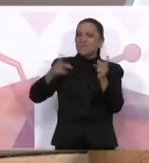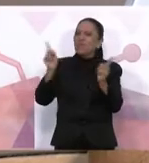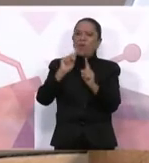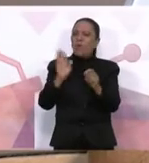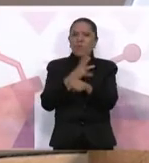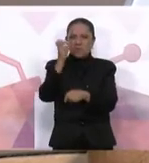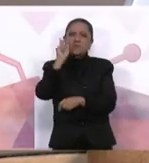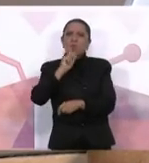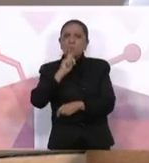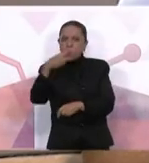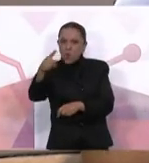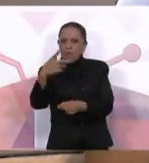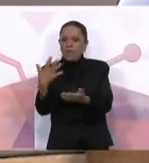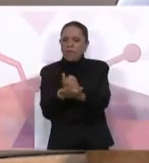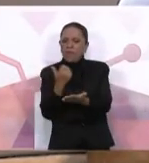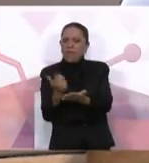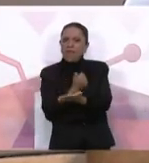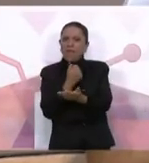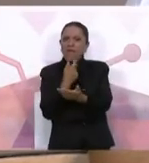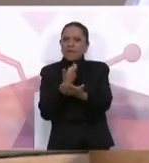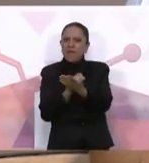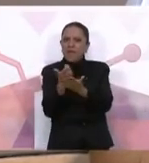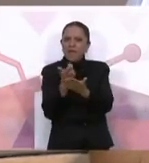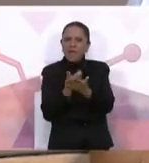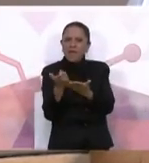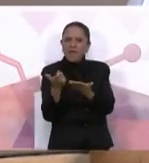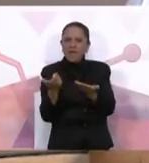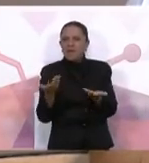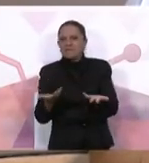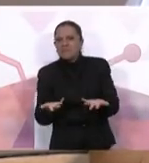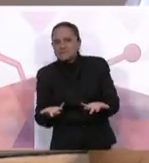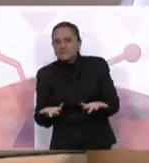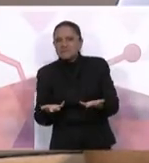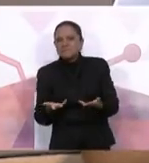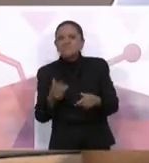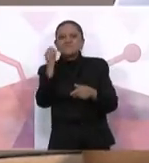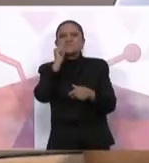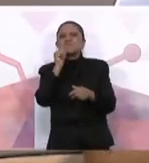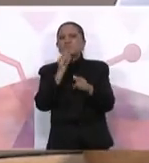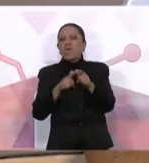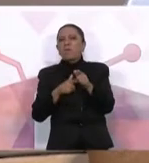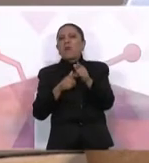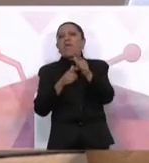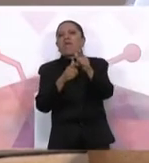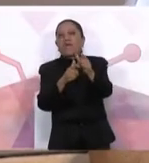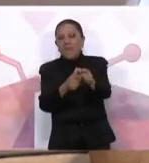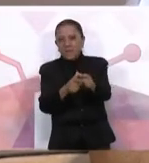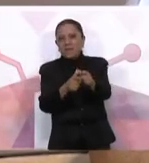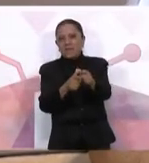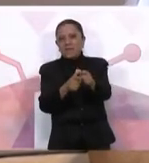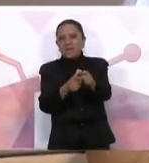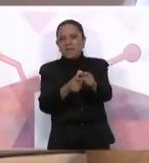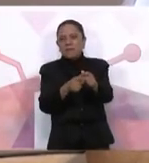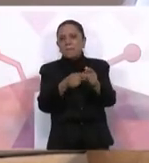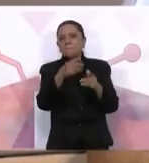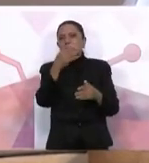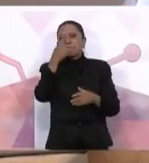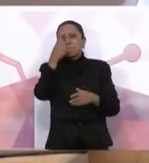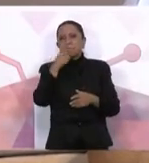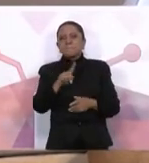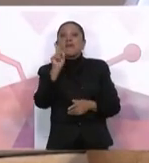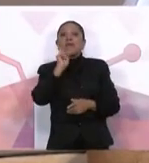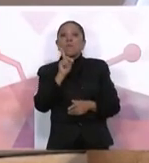de manera permanente para las mujeres que son madres